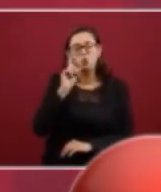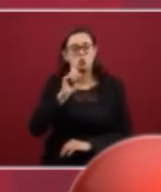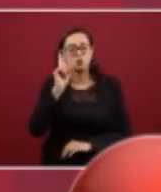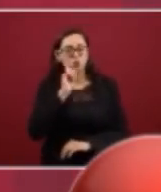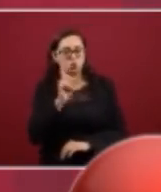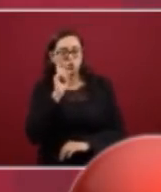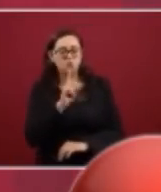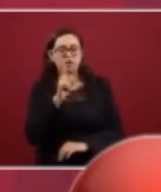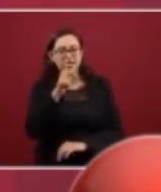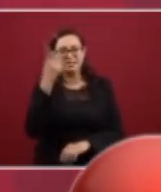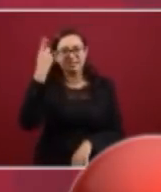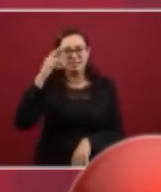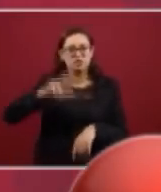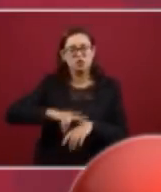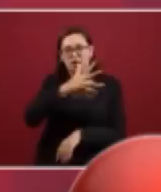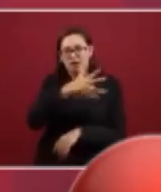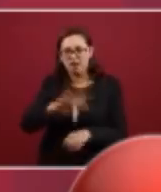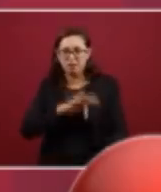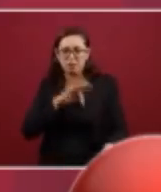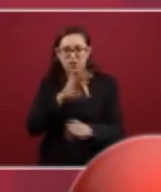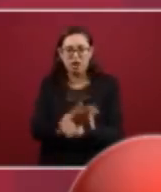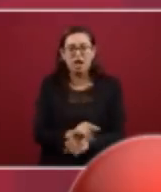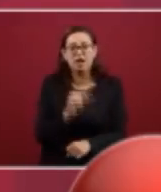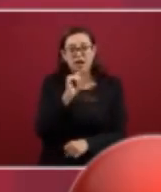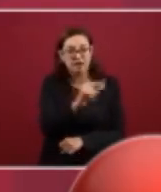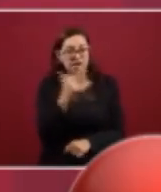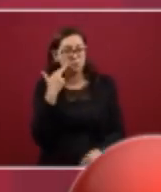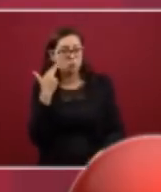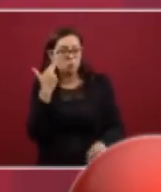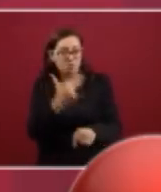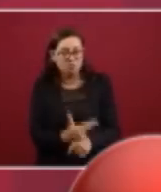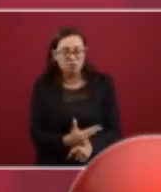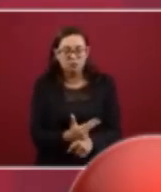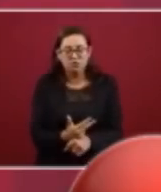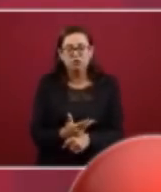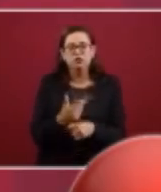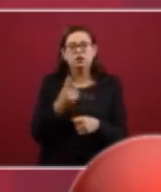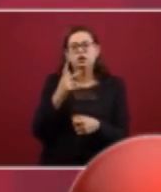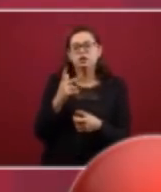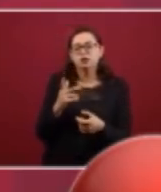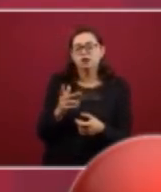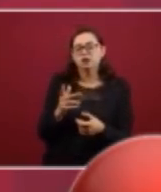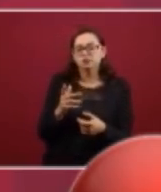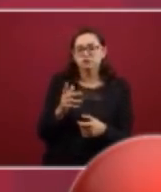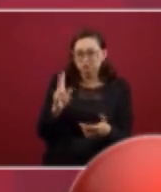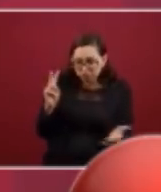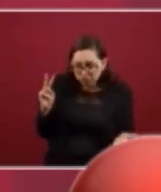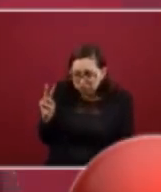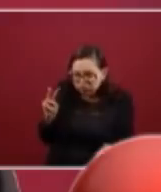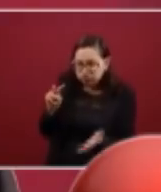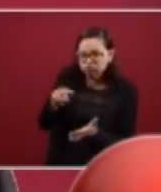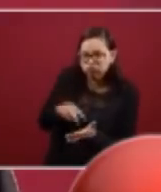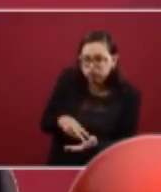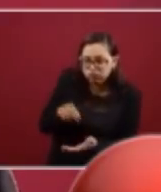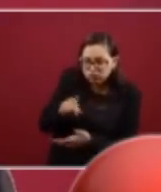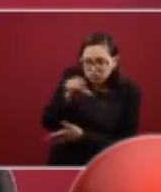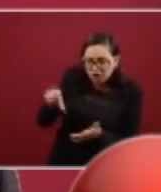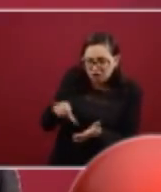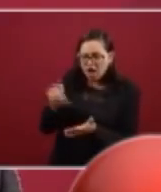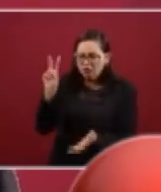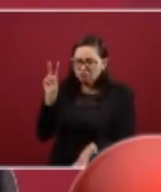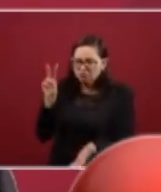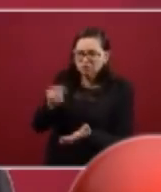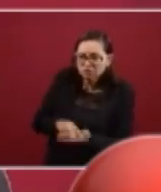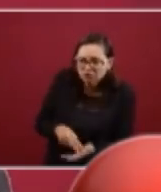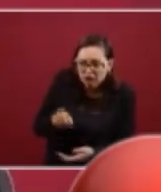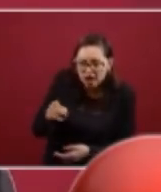fue directora general de protección. Ella se encargó de 21 personas recientemente que estaban en uno de esos centros, que no